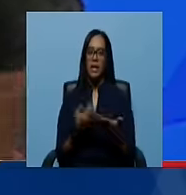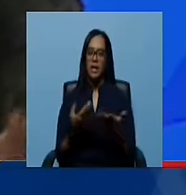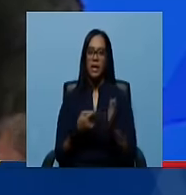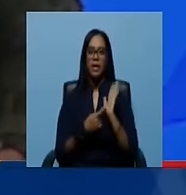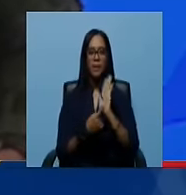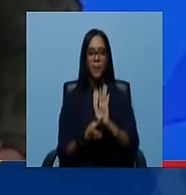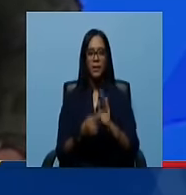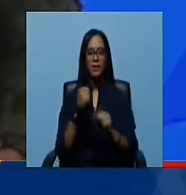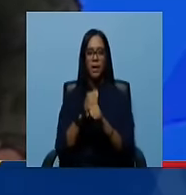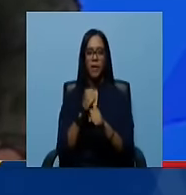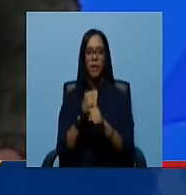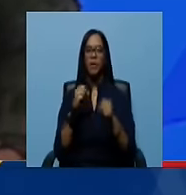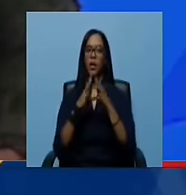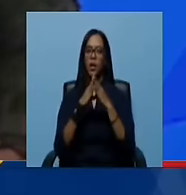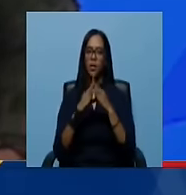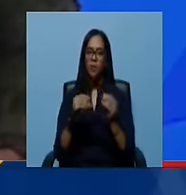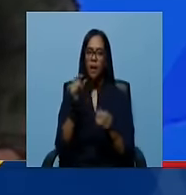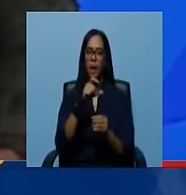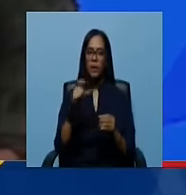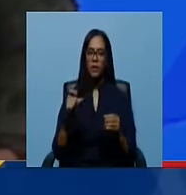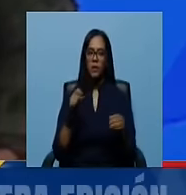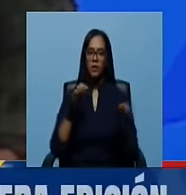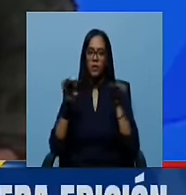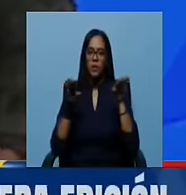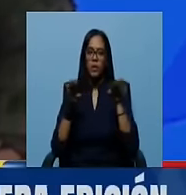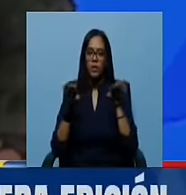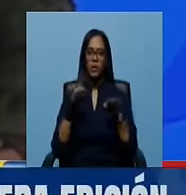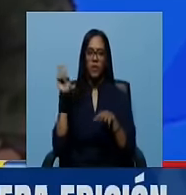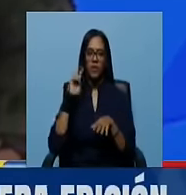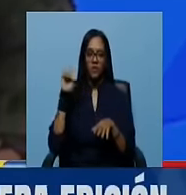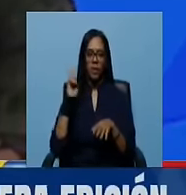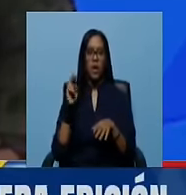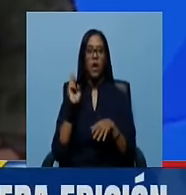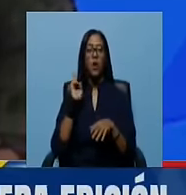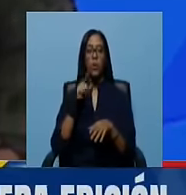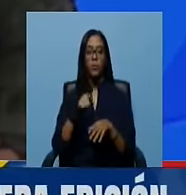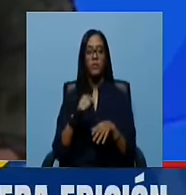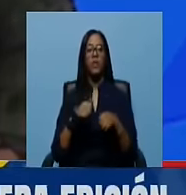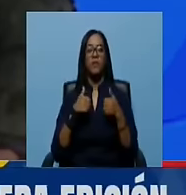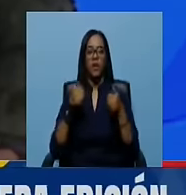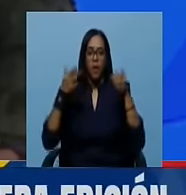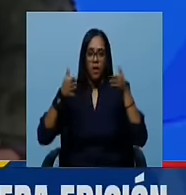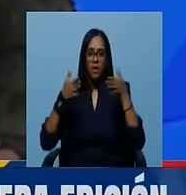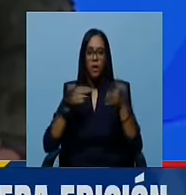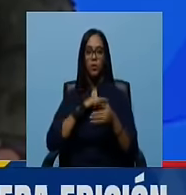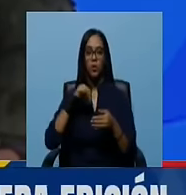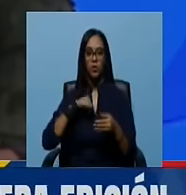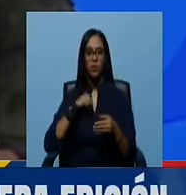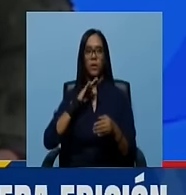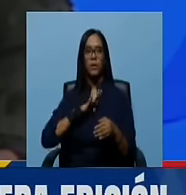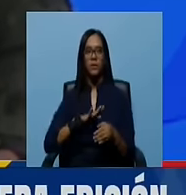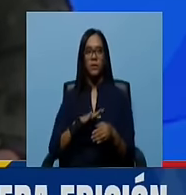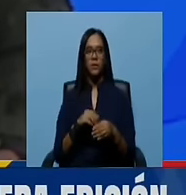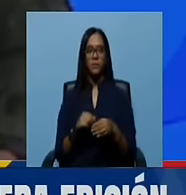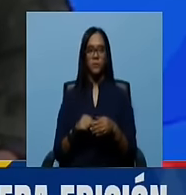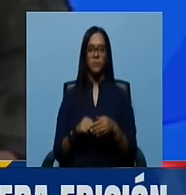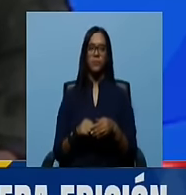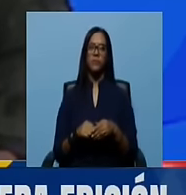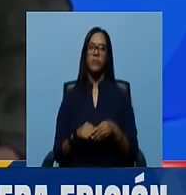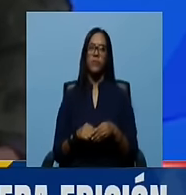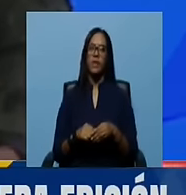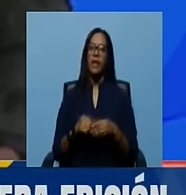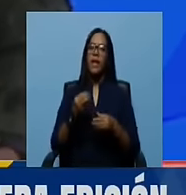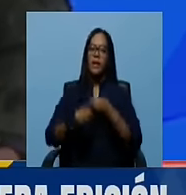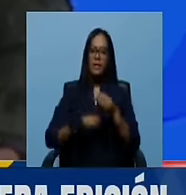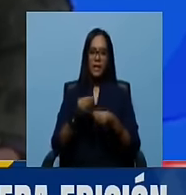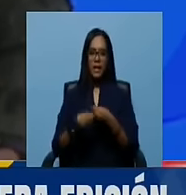de todos los operadores turísticos de Venezuela. Como usted bien nos ha orientado, pues nosotros estamos en ese